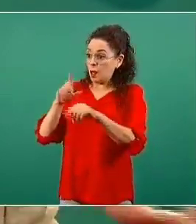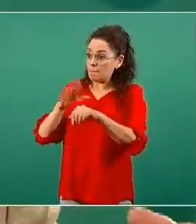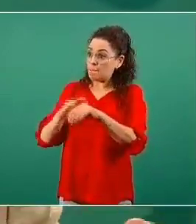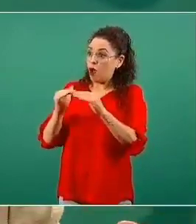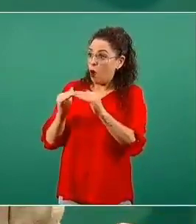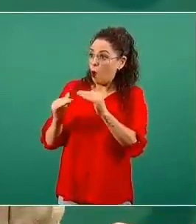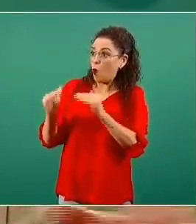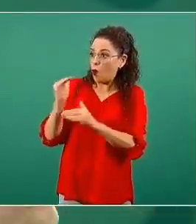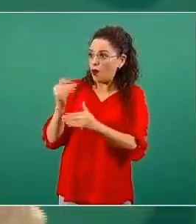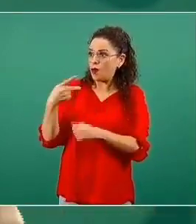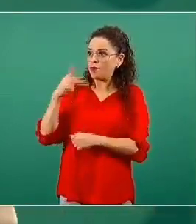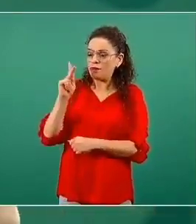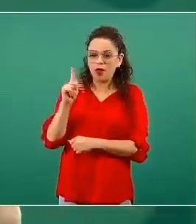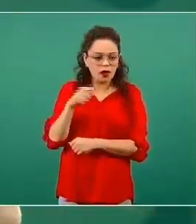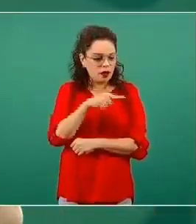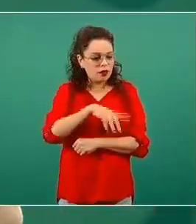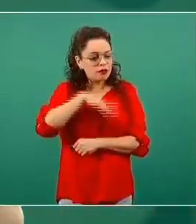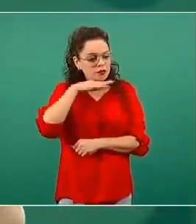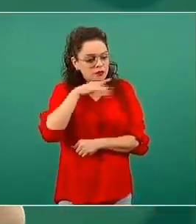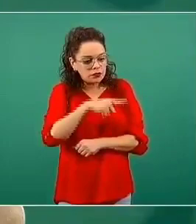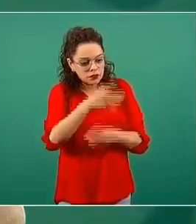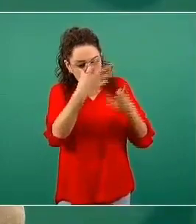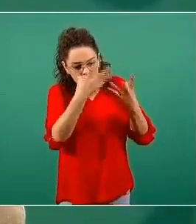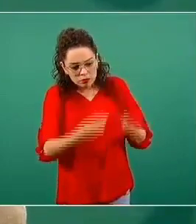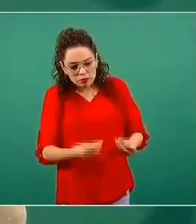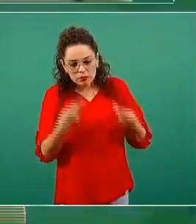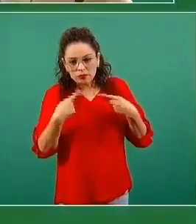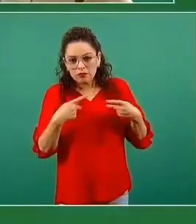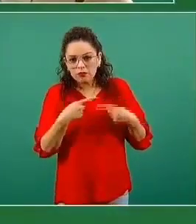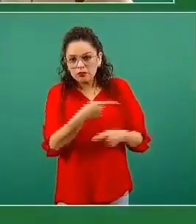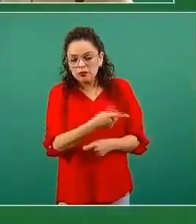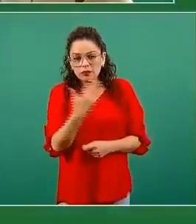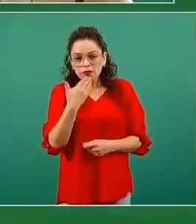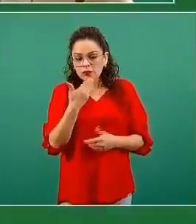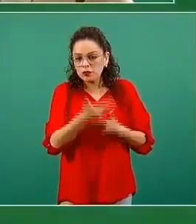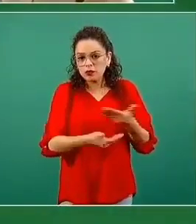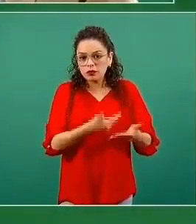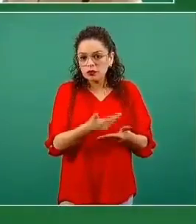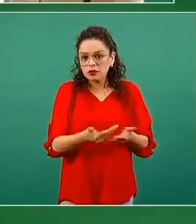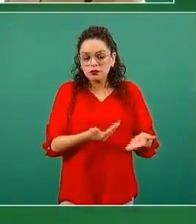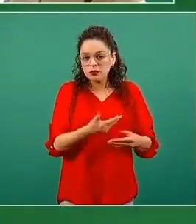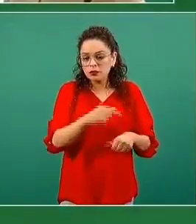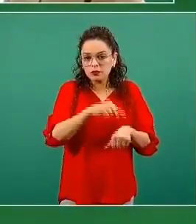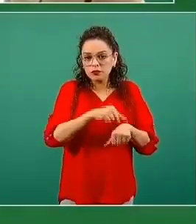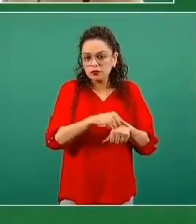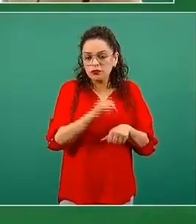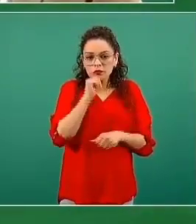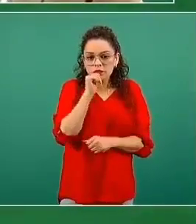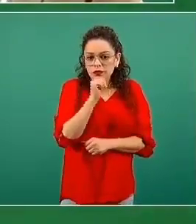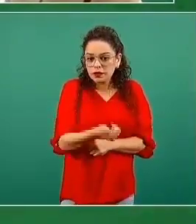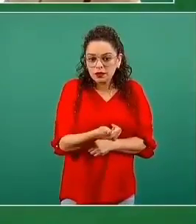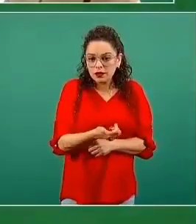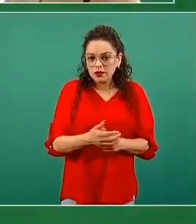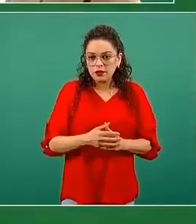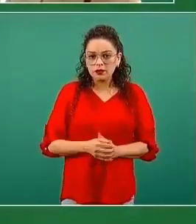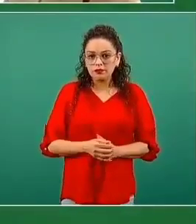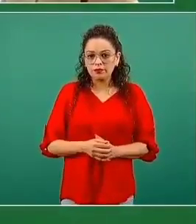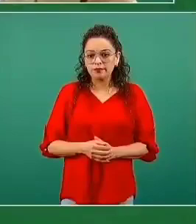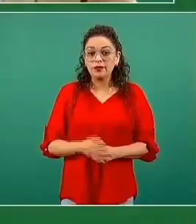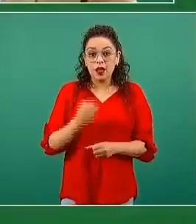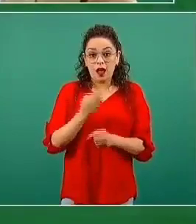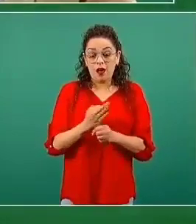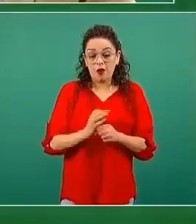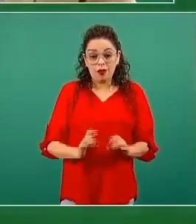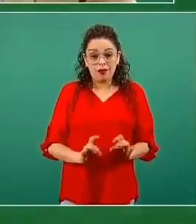una enorme cantidad de personas que carecen de servicios de salud. Entonces, la COVID-19, esta